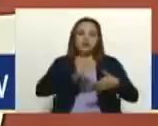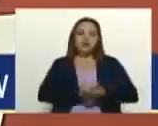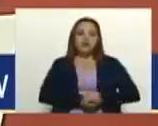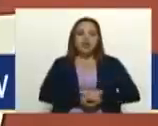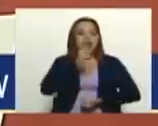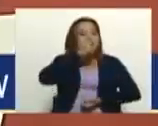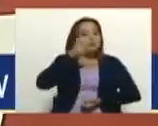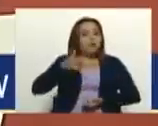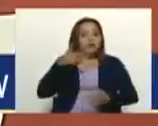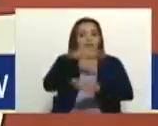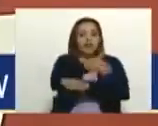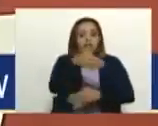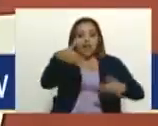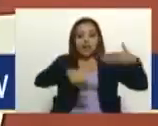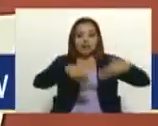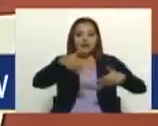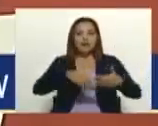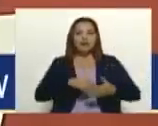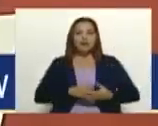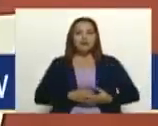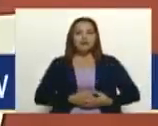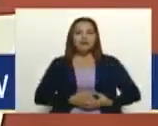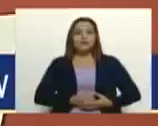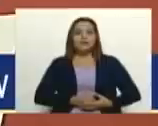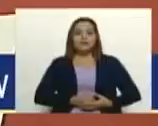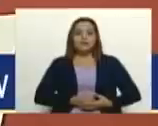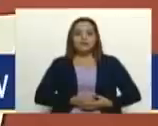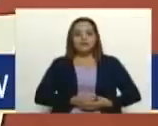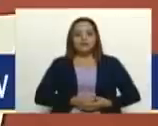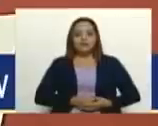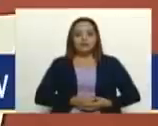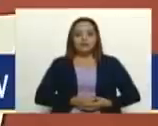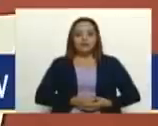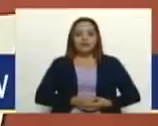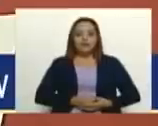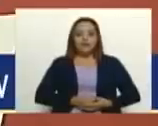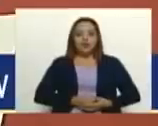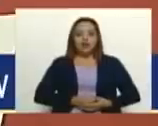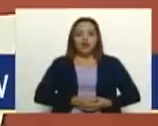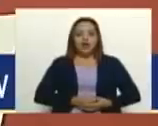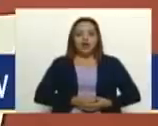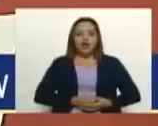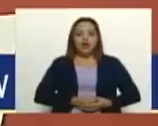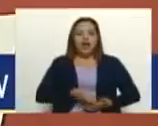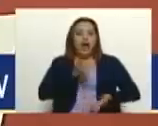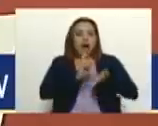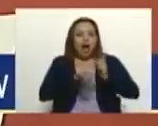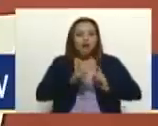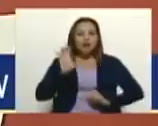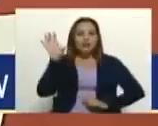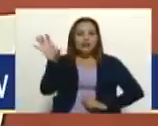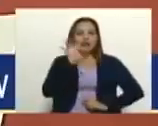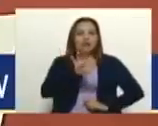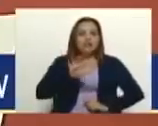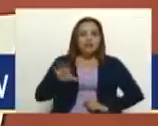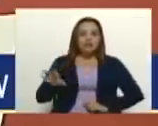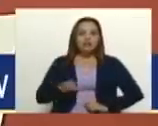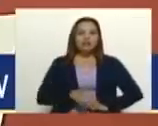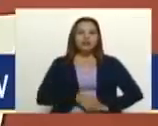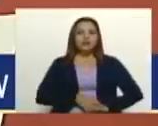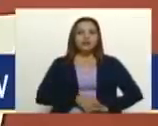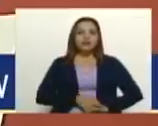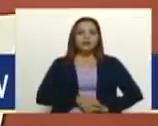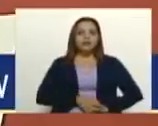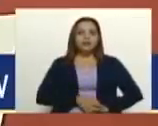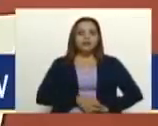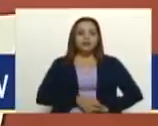fue a una elección que algunos países